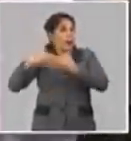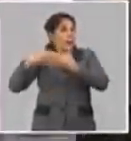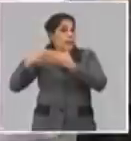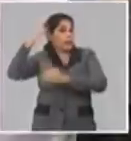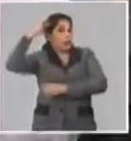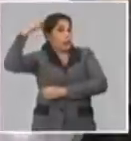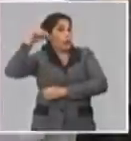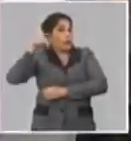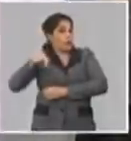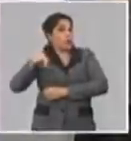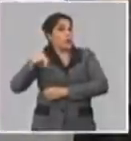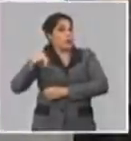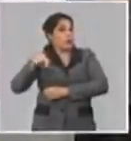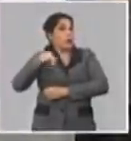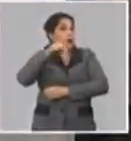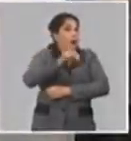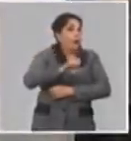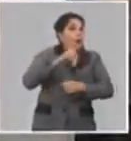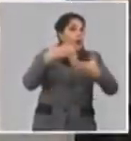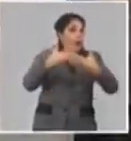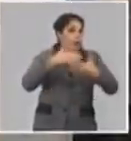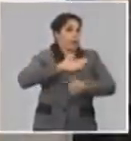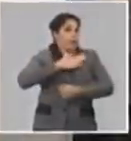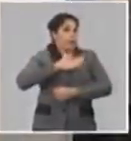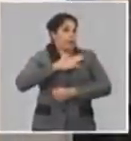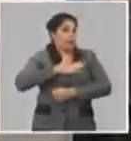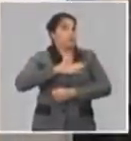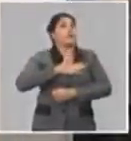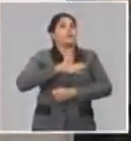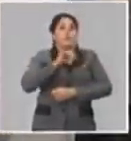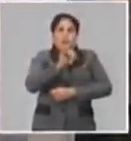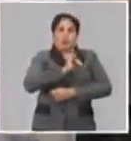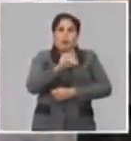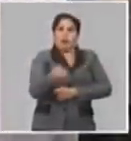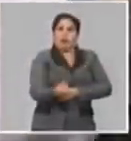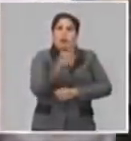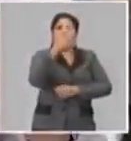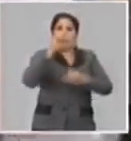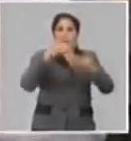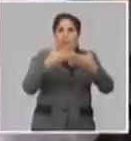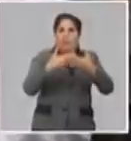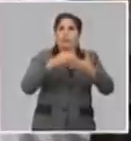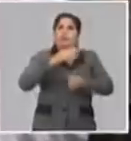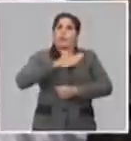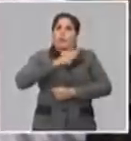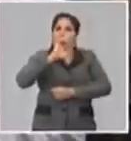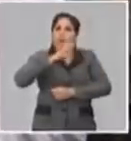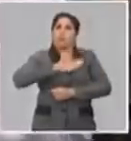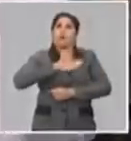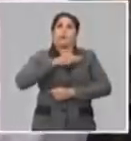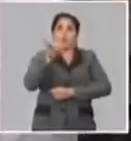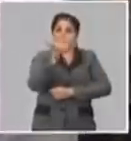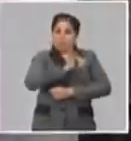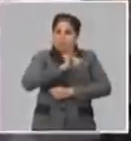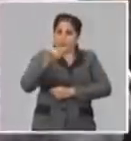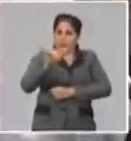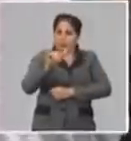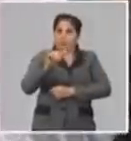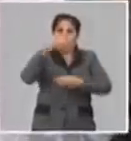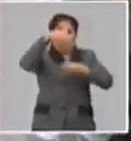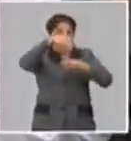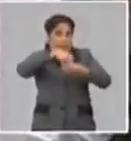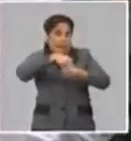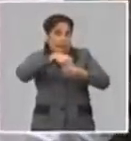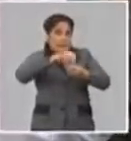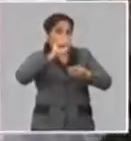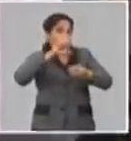estatales bajo esa condición, y en el sector privado o no estatal también las crearemos en esas condiciones. Y dentro del sector